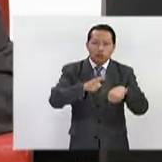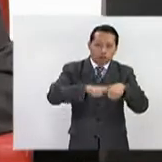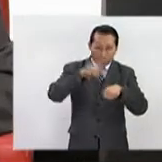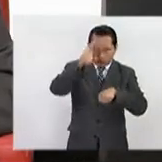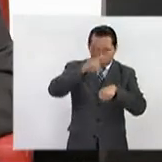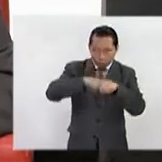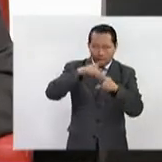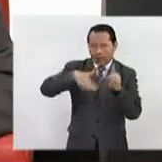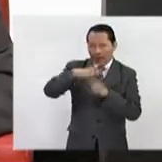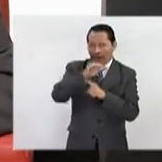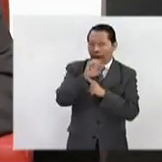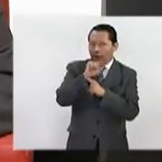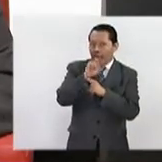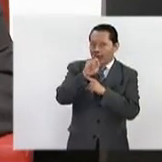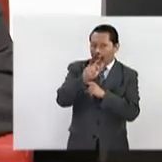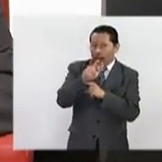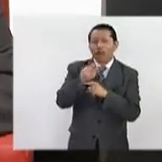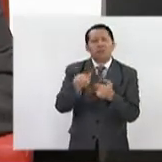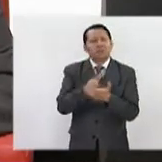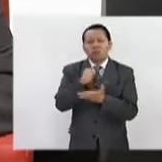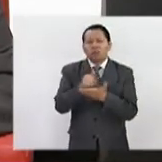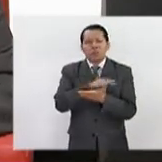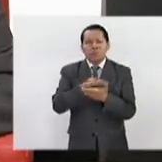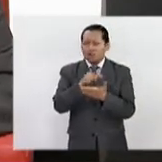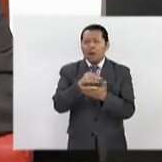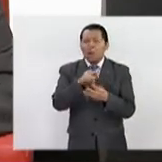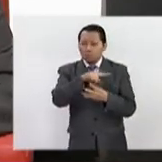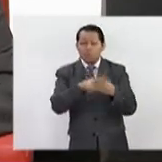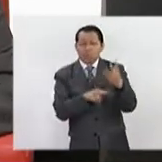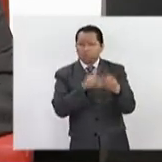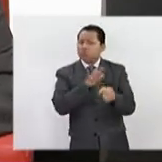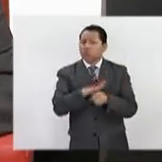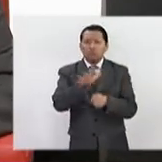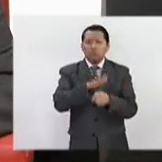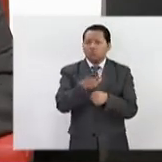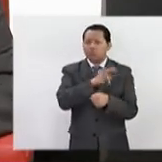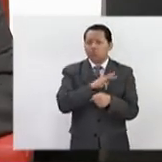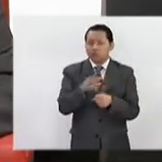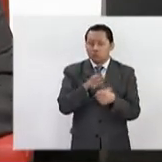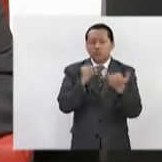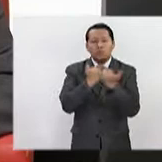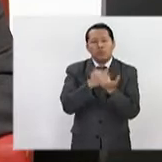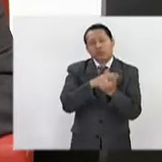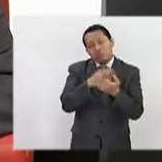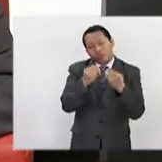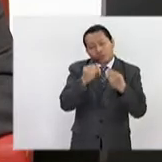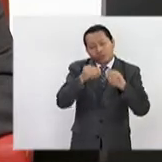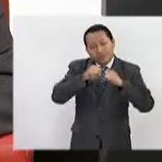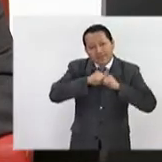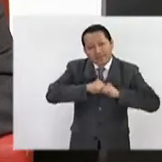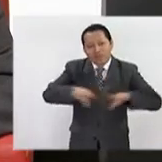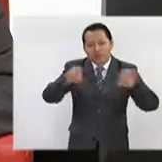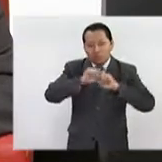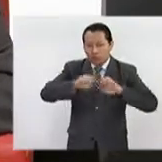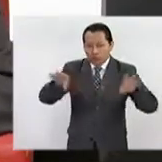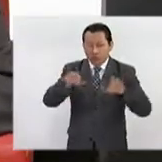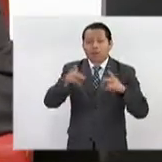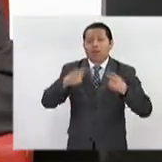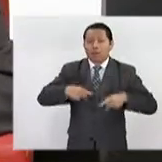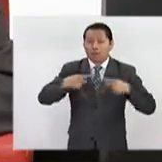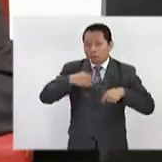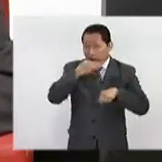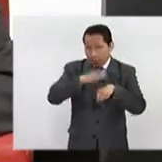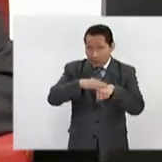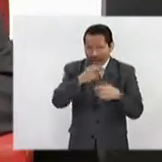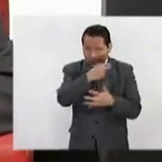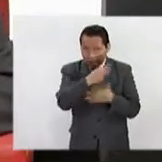ambientales. Además, la ciudad tiene vocación para derechos de esta naturaleza y hay que hacer mucha difusión, hay que hacerle saber a las personas que estos son